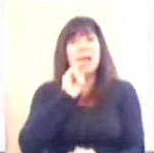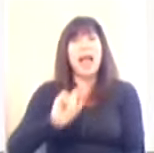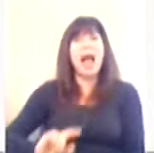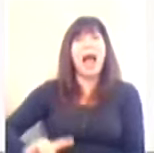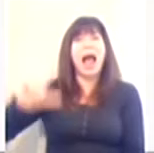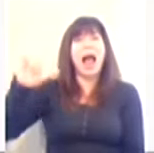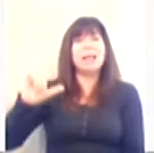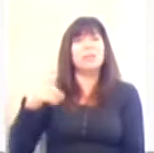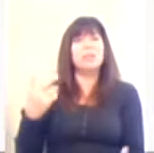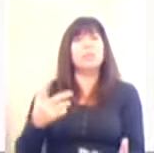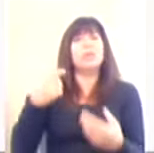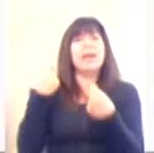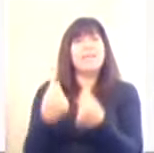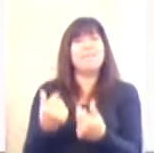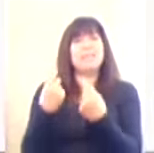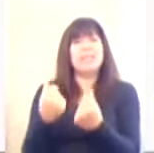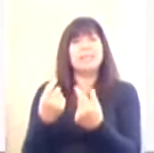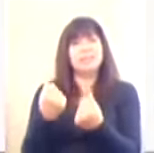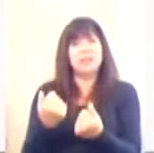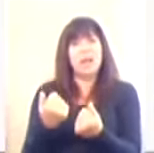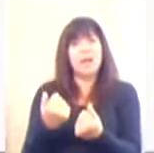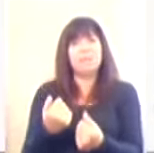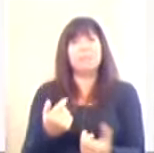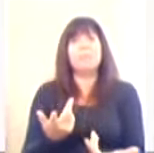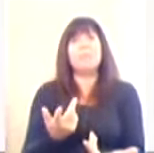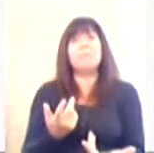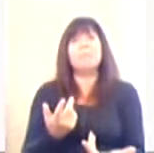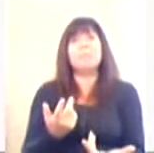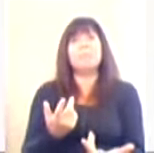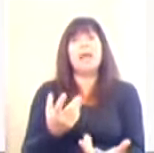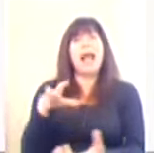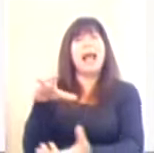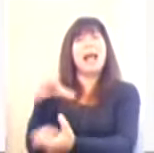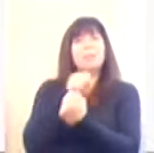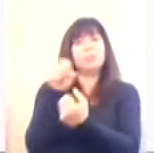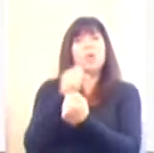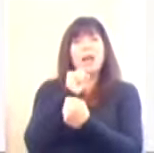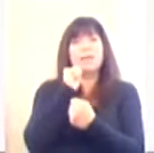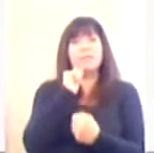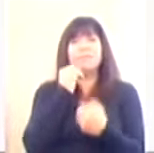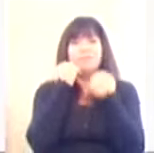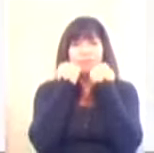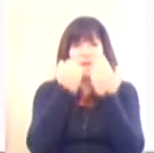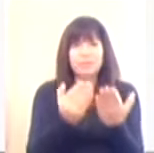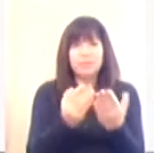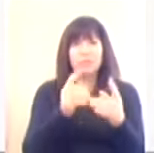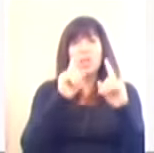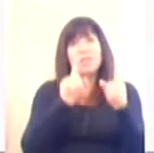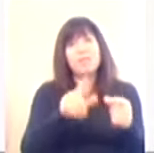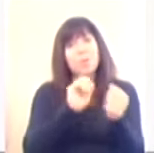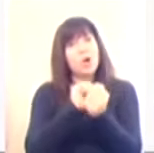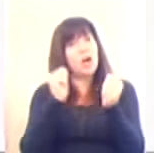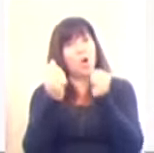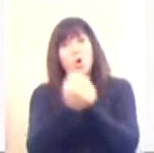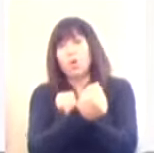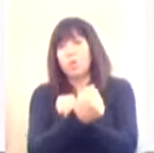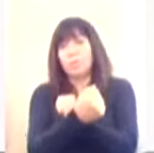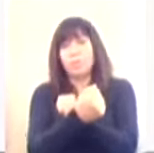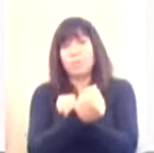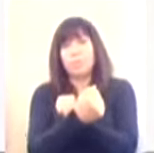eficiencia térmica. Y para ser consistente, capturar estos beneficios, debiéramos al 2050 reconvertir el parque existente y